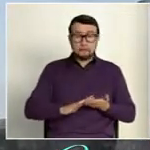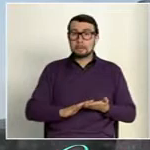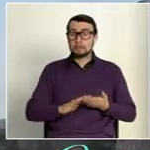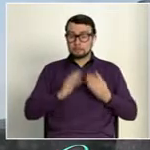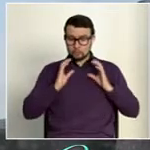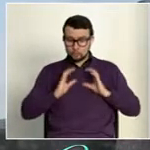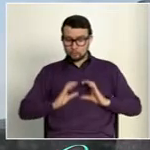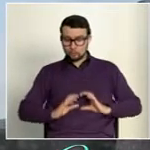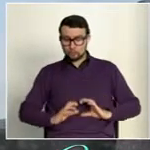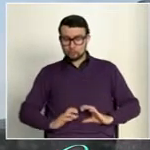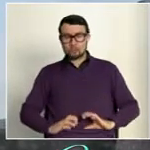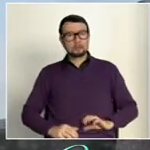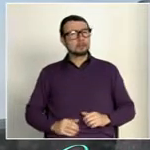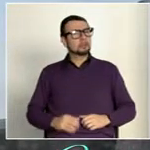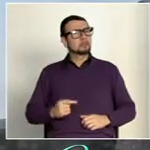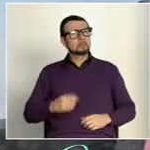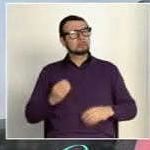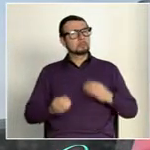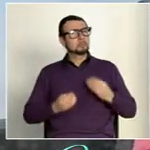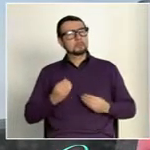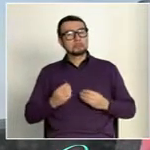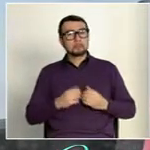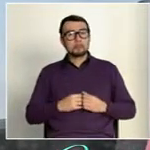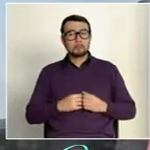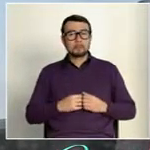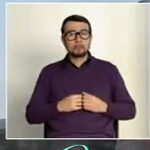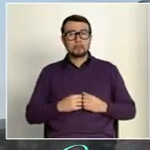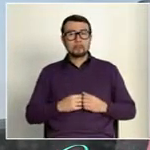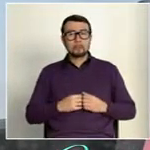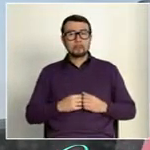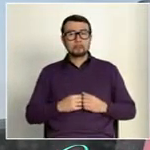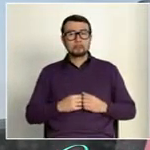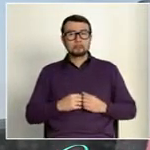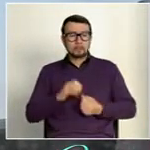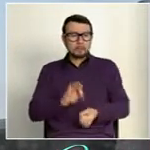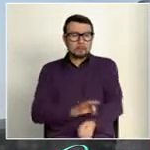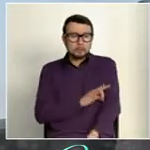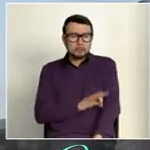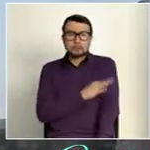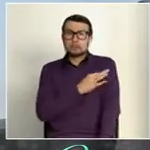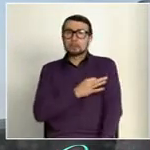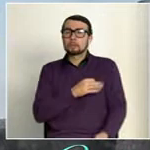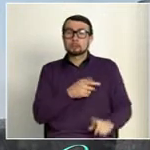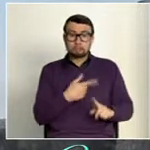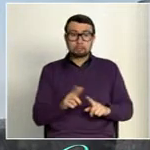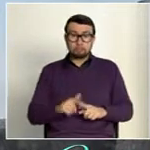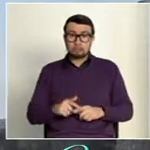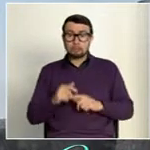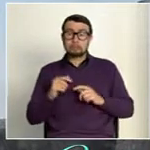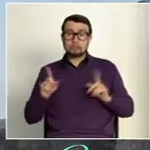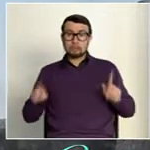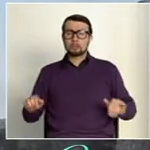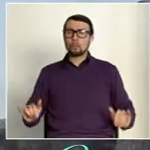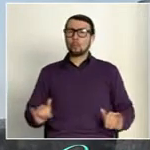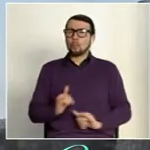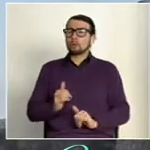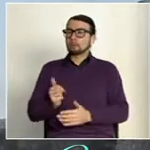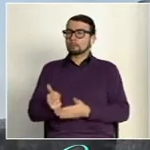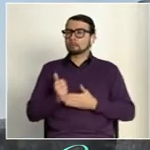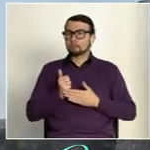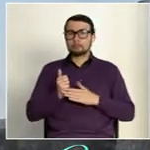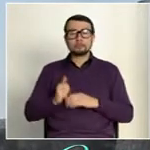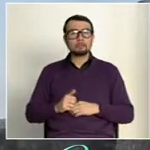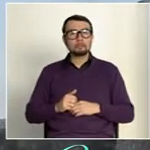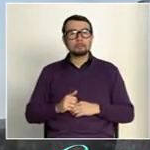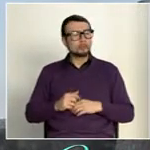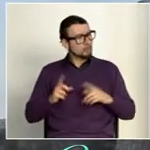¿qué hacen? Nos ayudan para sacar triglicéridos, colesterol, y también ayudan para bajar de peso. Además, se